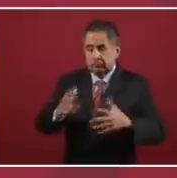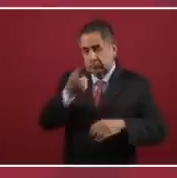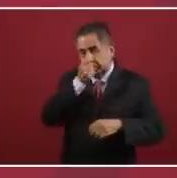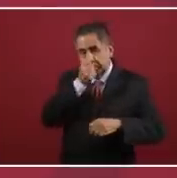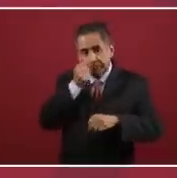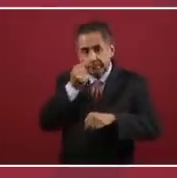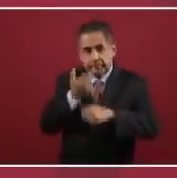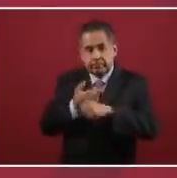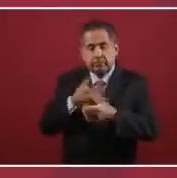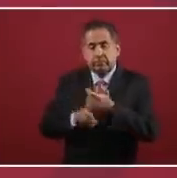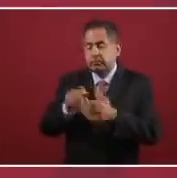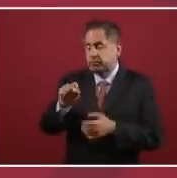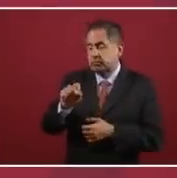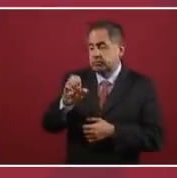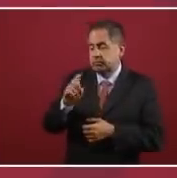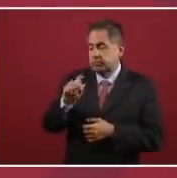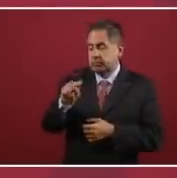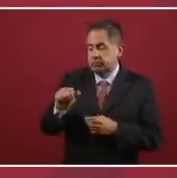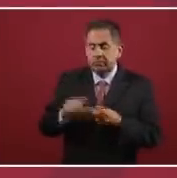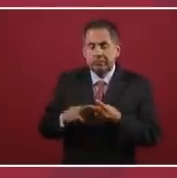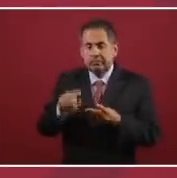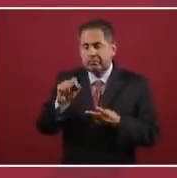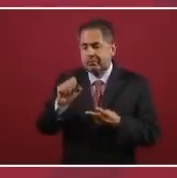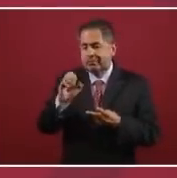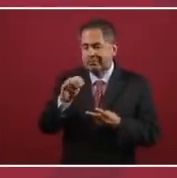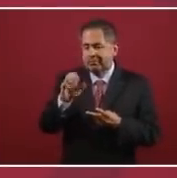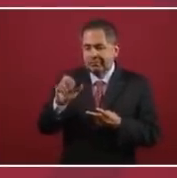de Defensa, de la Secretaría de Marina,